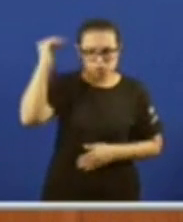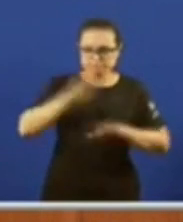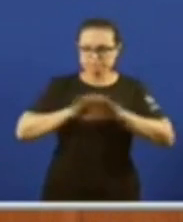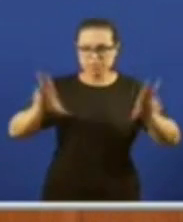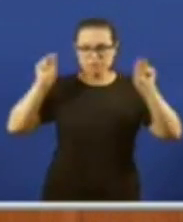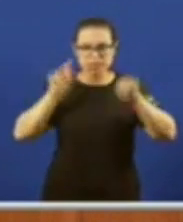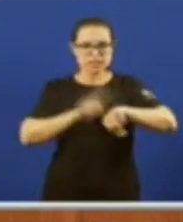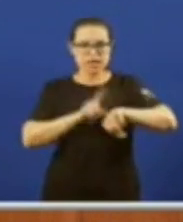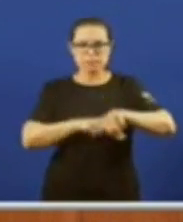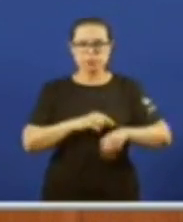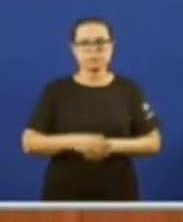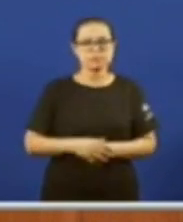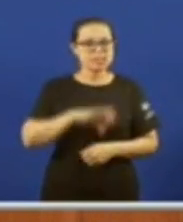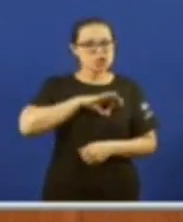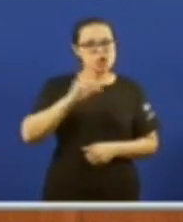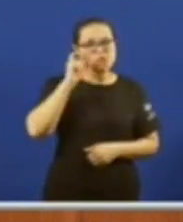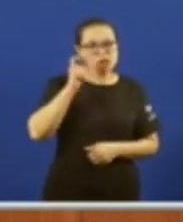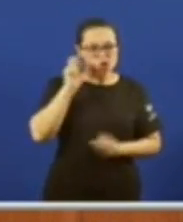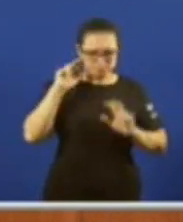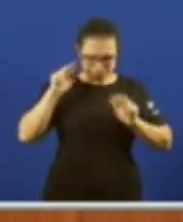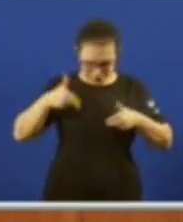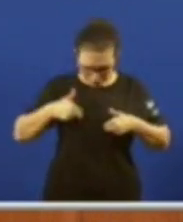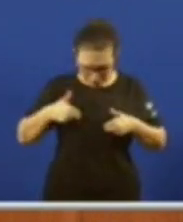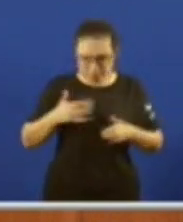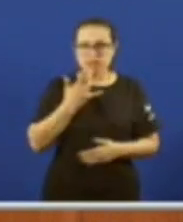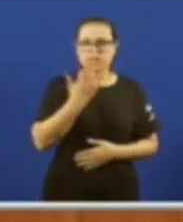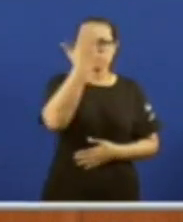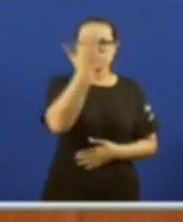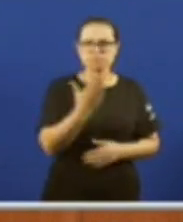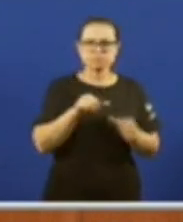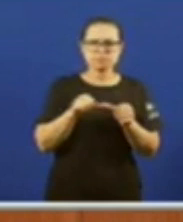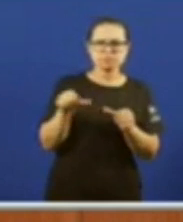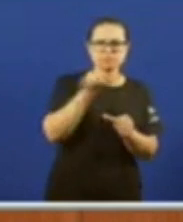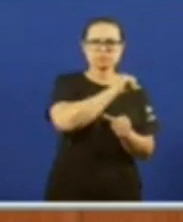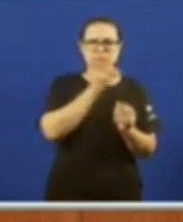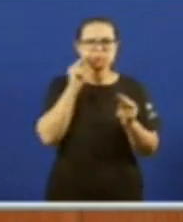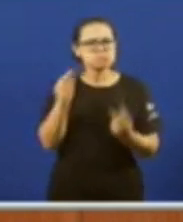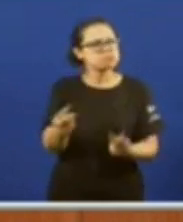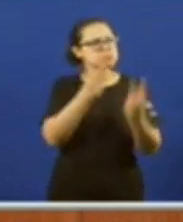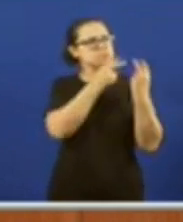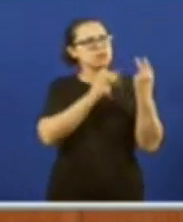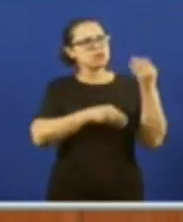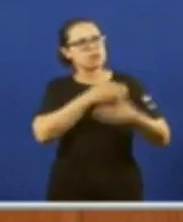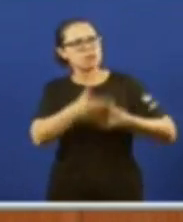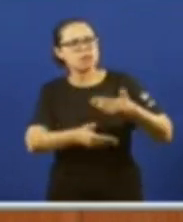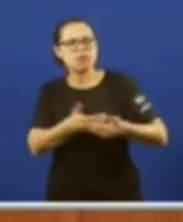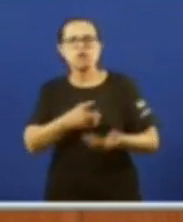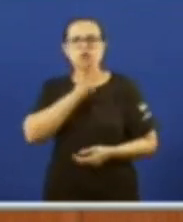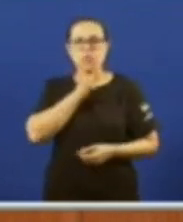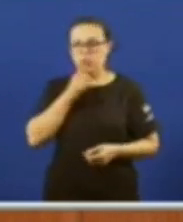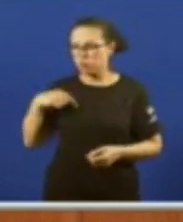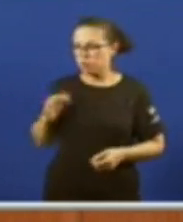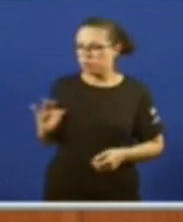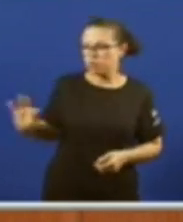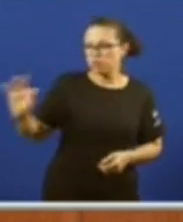que a responsabilidade que vostede ten é mirarse no espello do seu pasado, e hoxe fomos aquí todos moi respetuosos coas